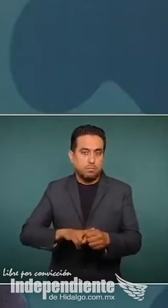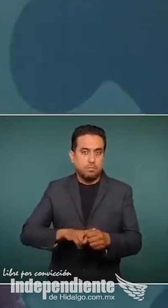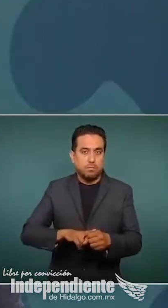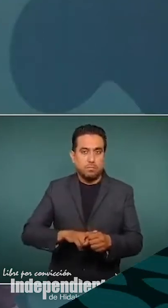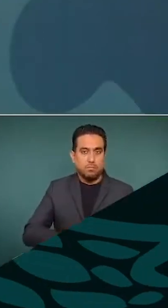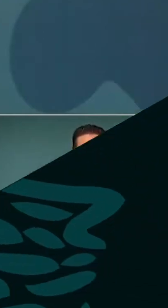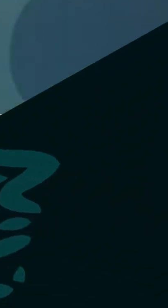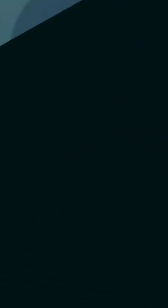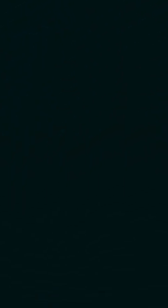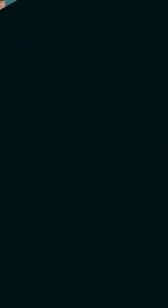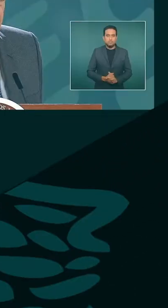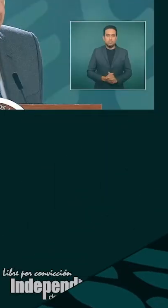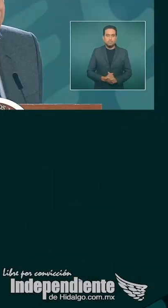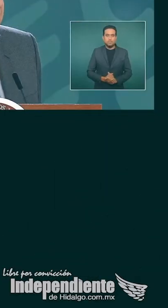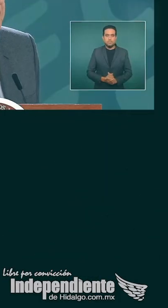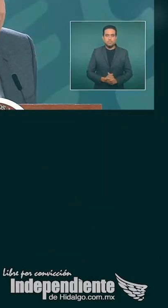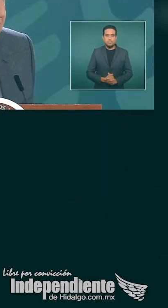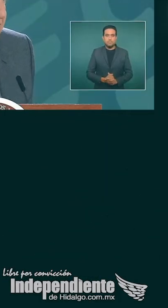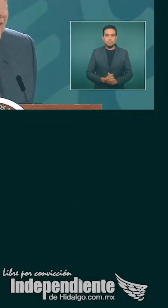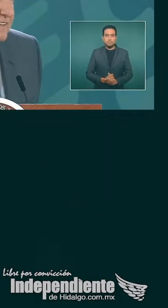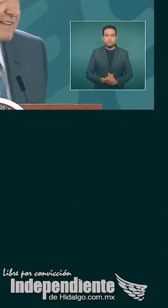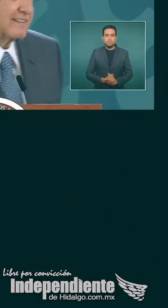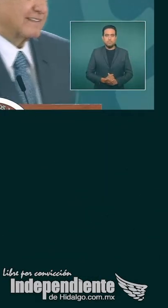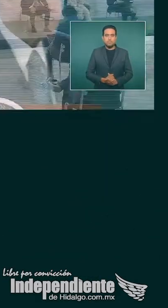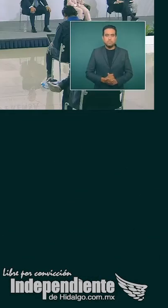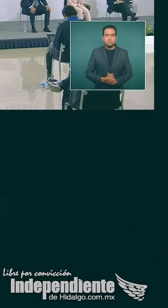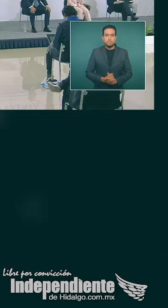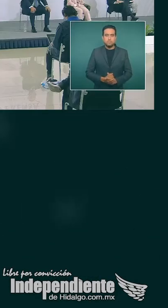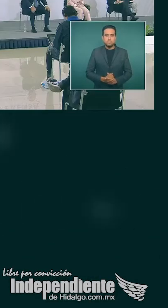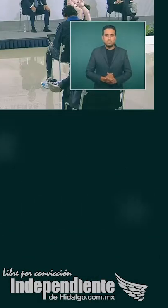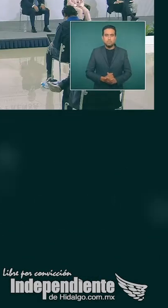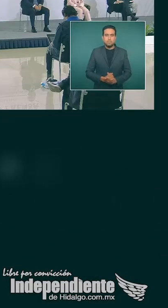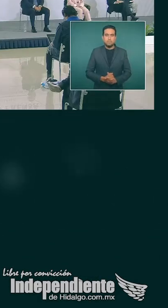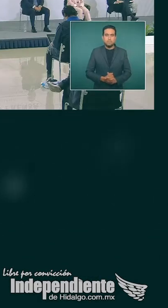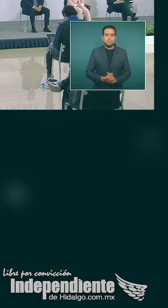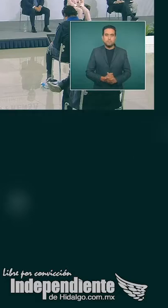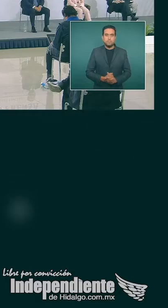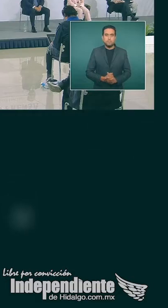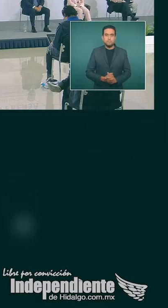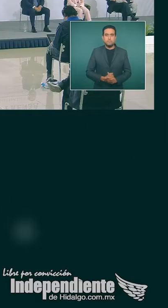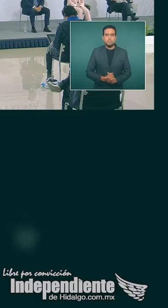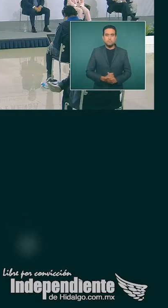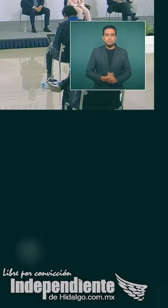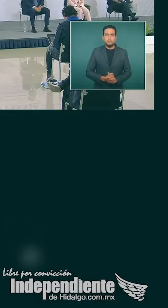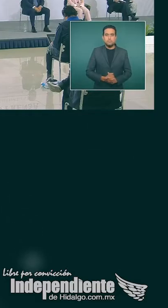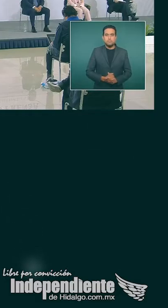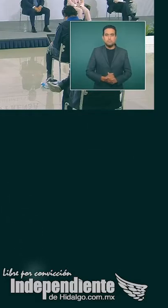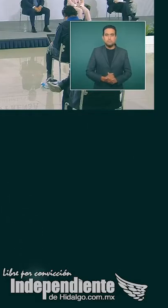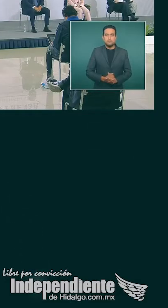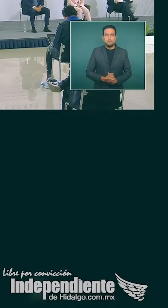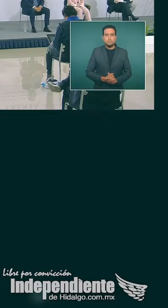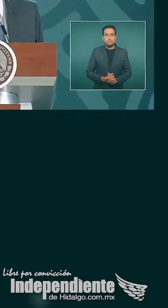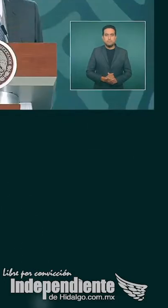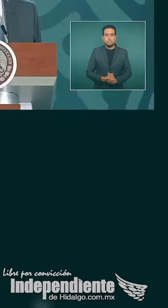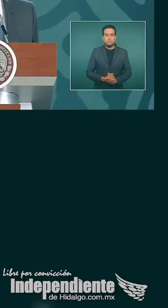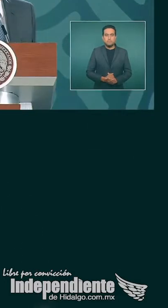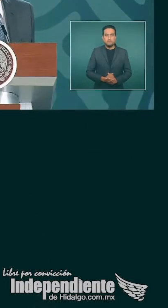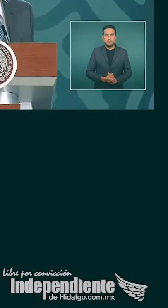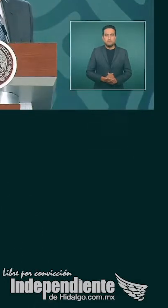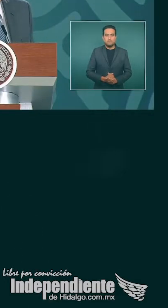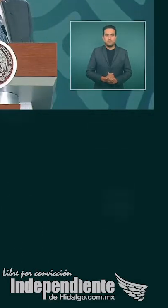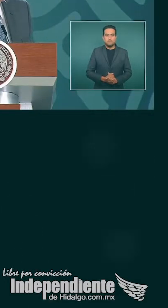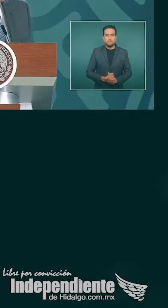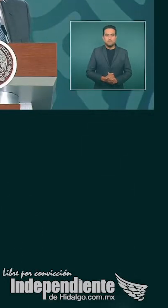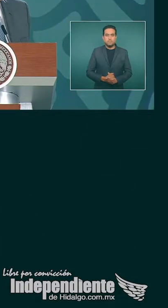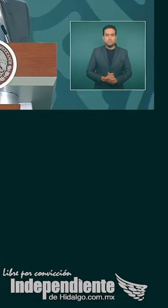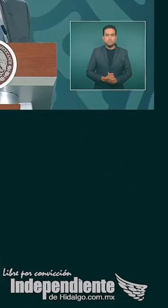Zoé Robledo. Y sobre su reciente visita a Washington, comentó que fue un viaje austero, pues en comparación con administraciones pasadas, únicamente